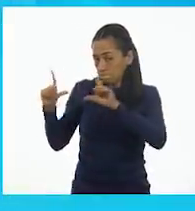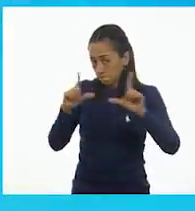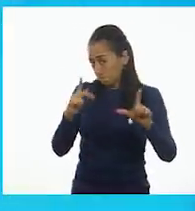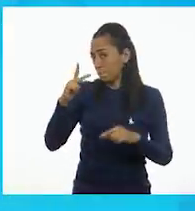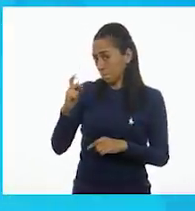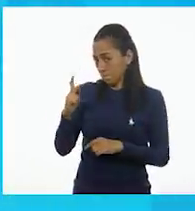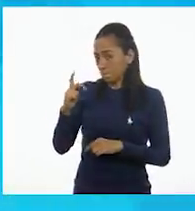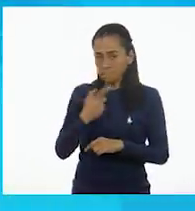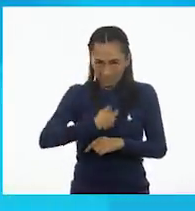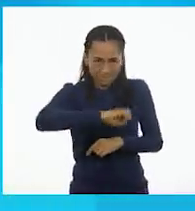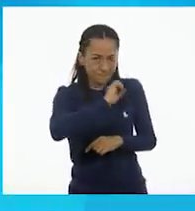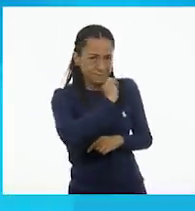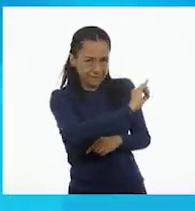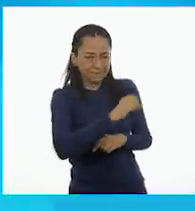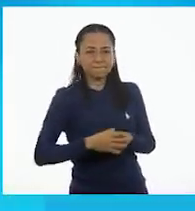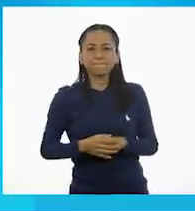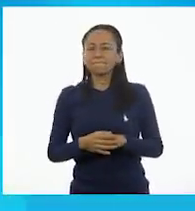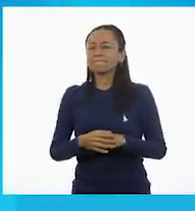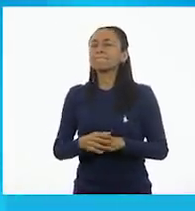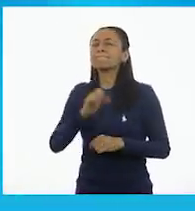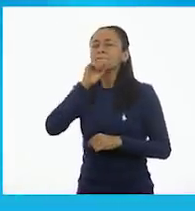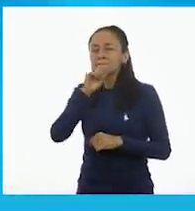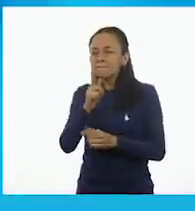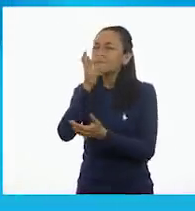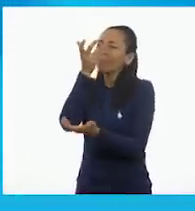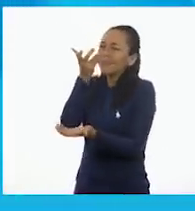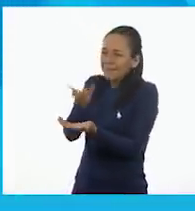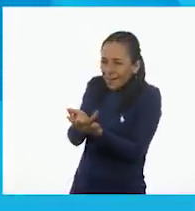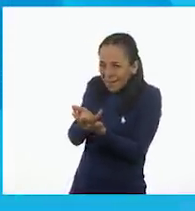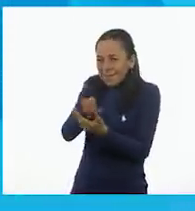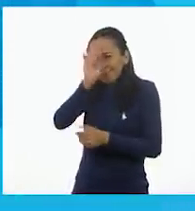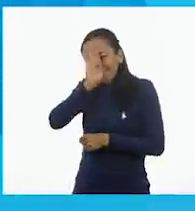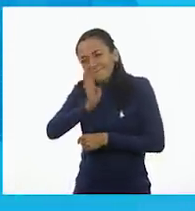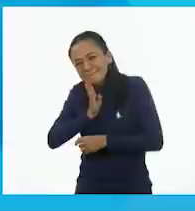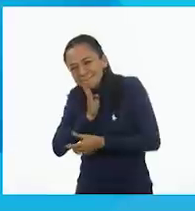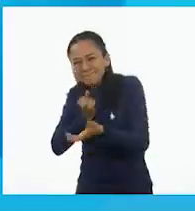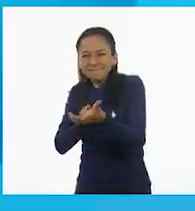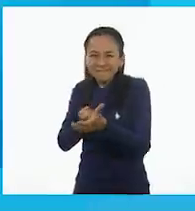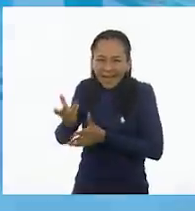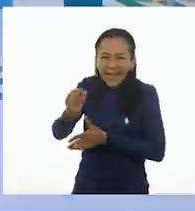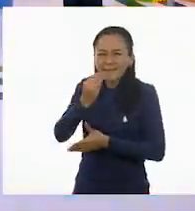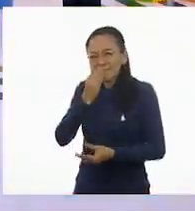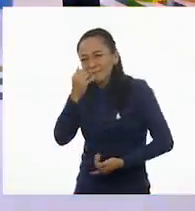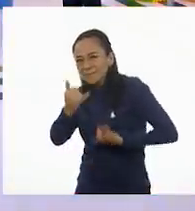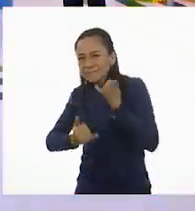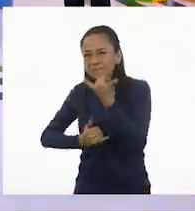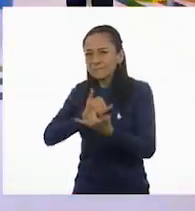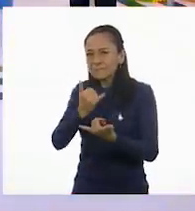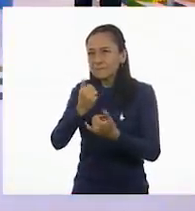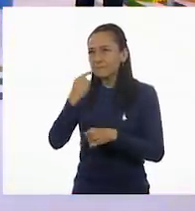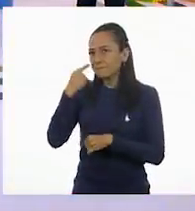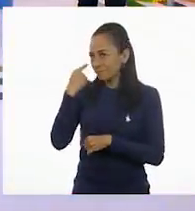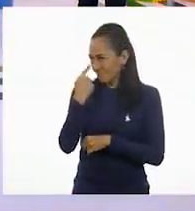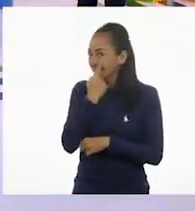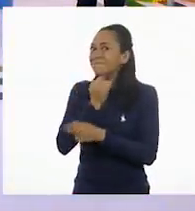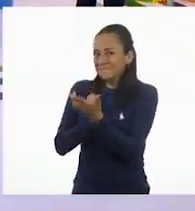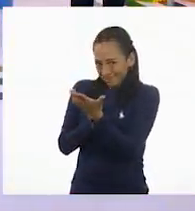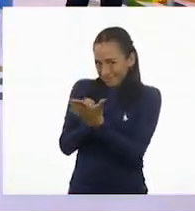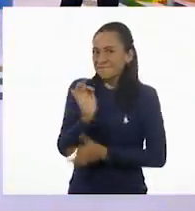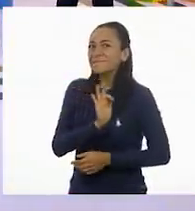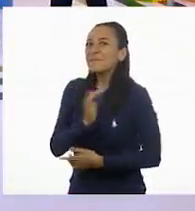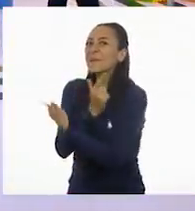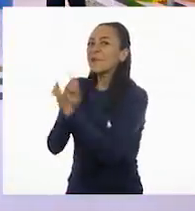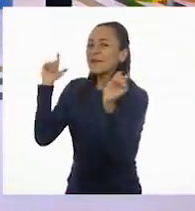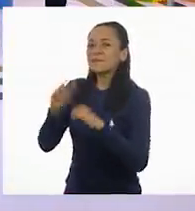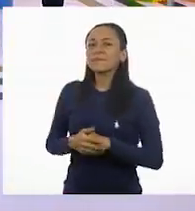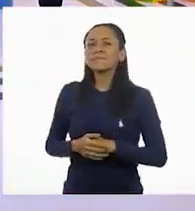qué hacer en el recreo, en el descanso. Decidir qué hacer. ¡Ay, creo que yo ya sé! ¿Cuál? ¿Tú, Panchito? ¿Cuál dices?